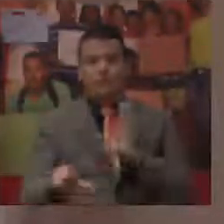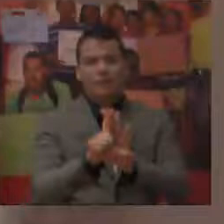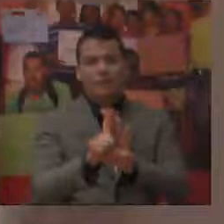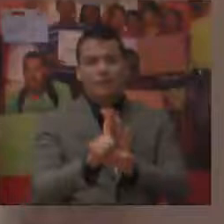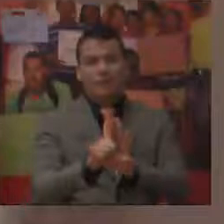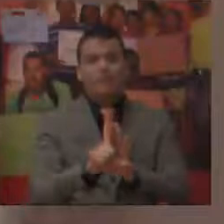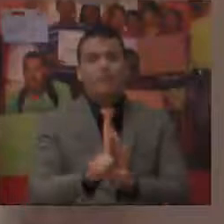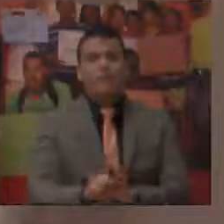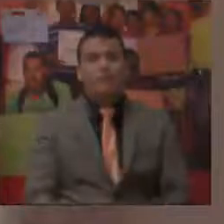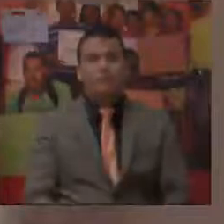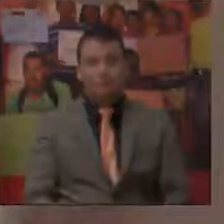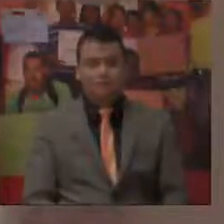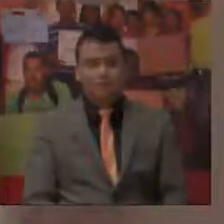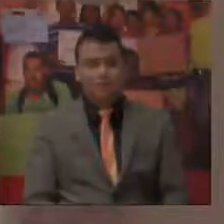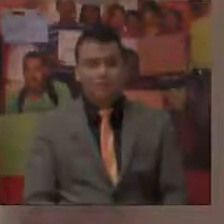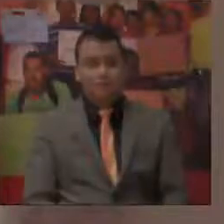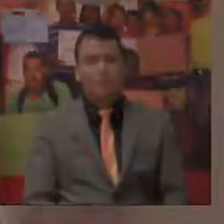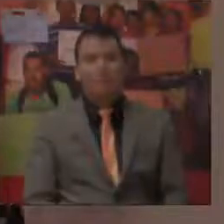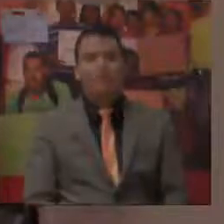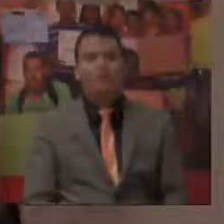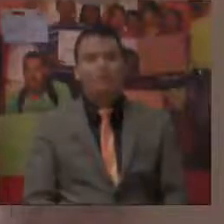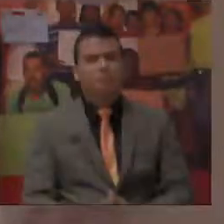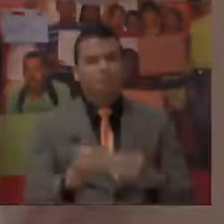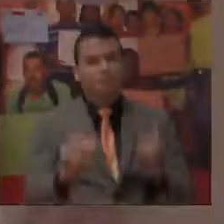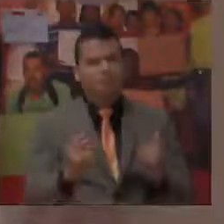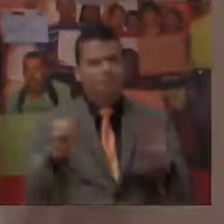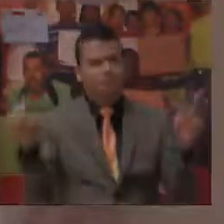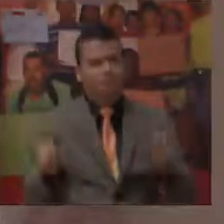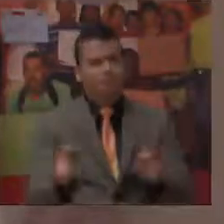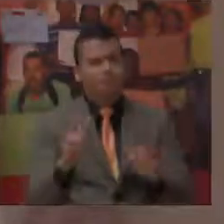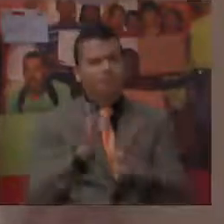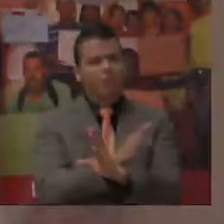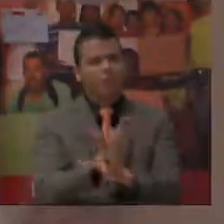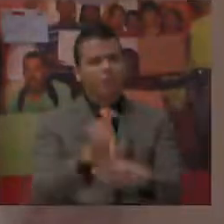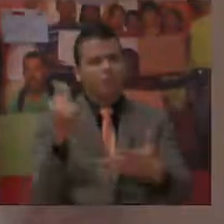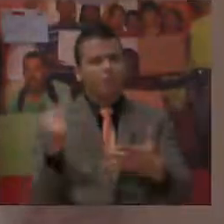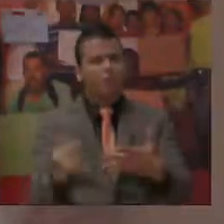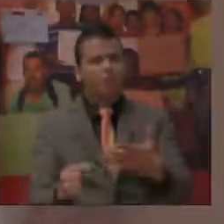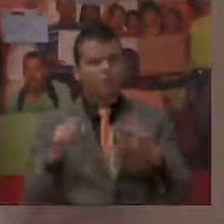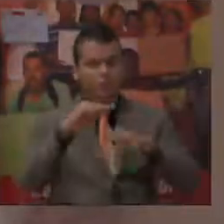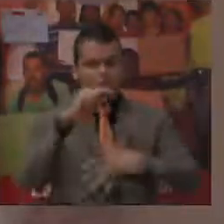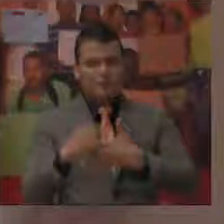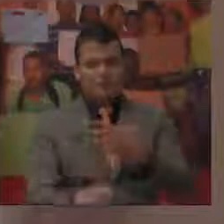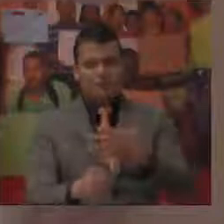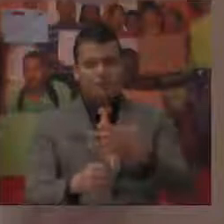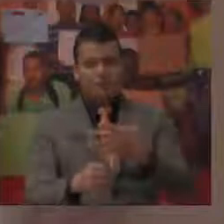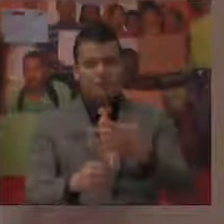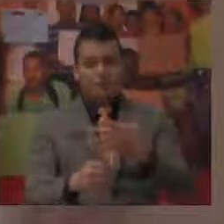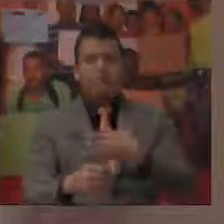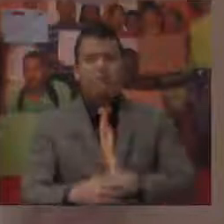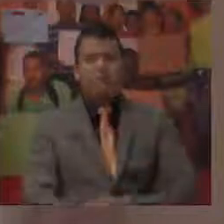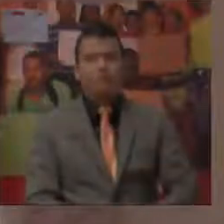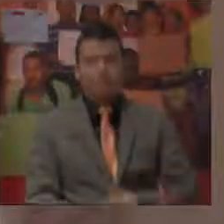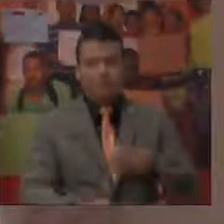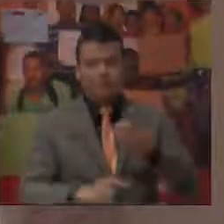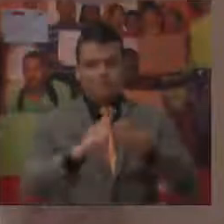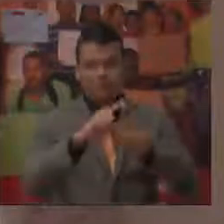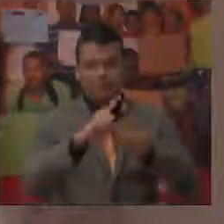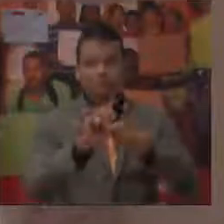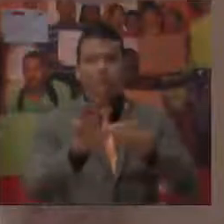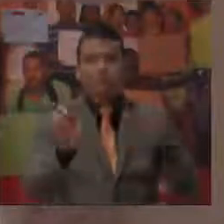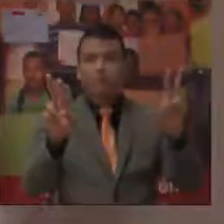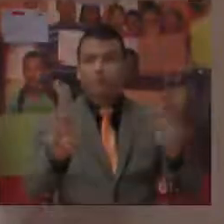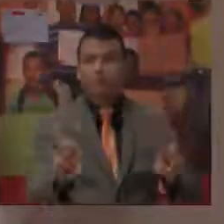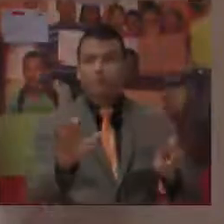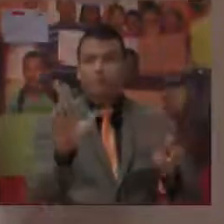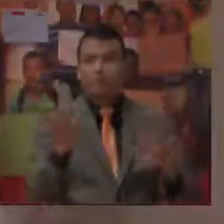ley. Vamos a condensar las problemáticas básicamente en 6 puntos. Primero, un tema